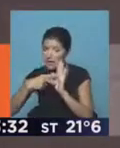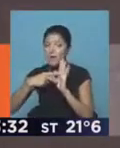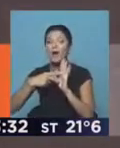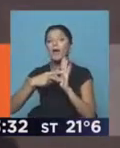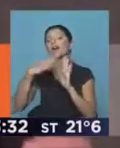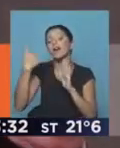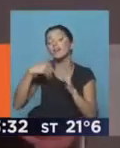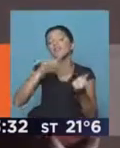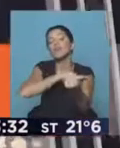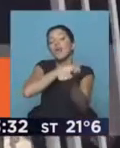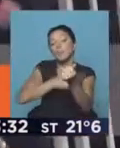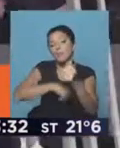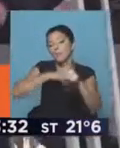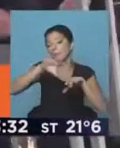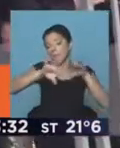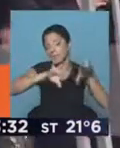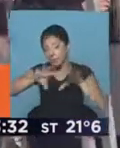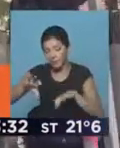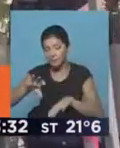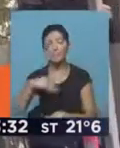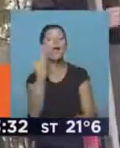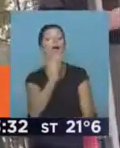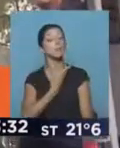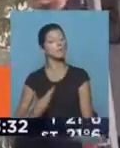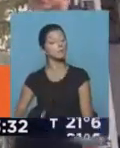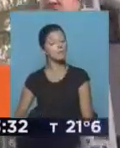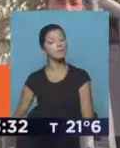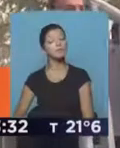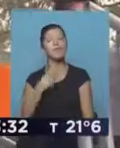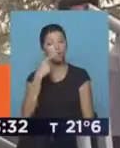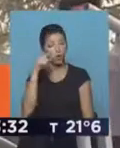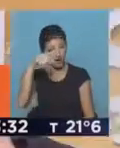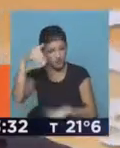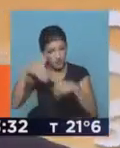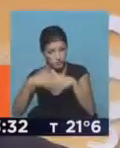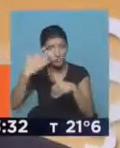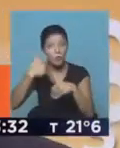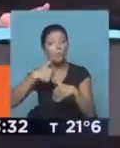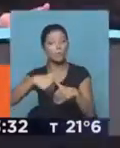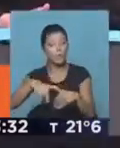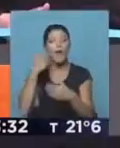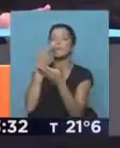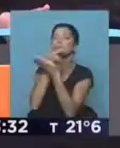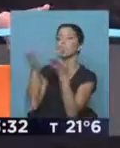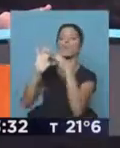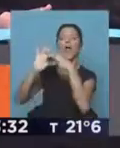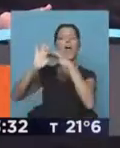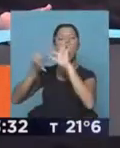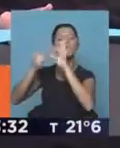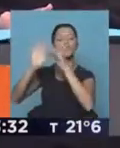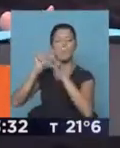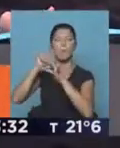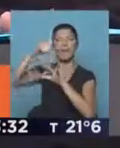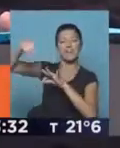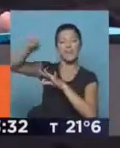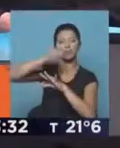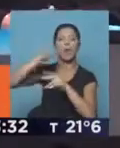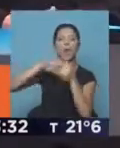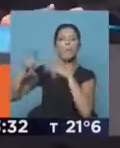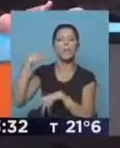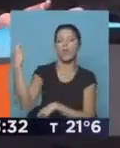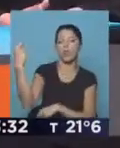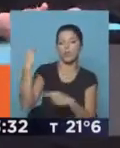separación de poderes. Erdoğan señaló que el referéndum dará una dura lección a Europa, a quien acusa de boicotear